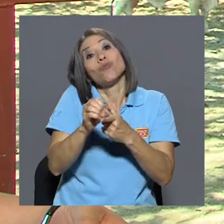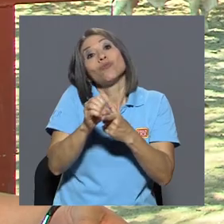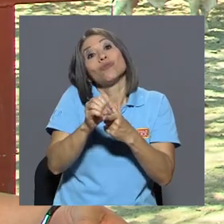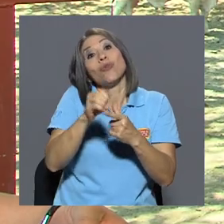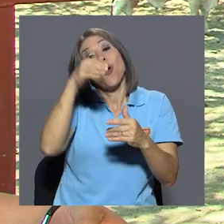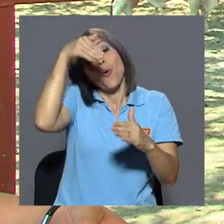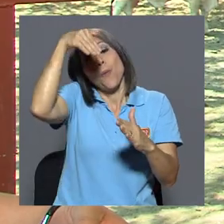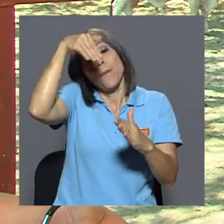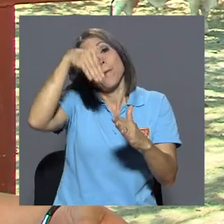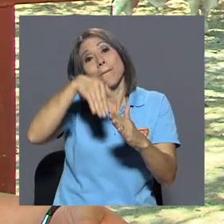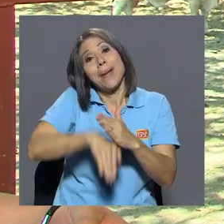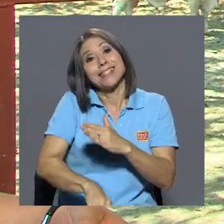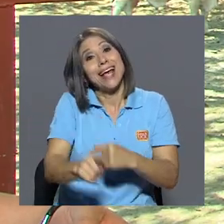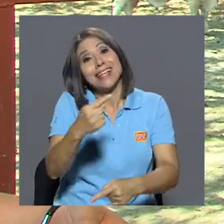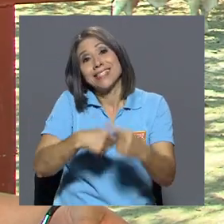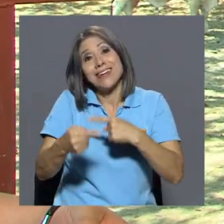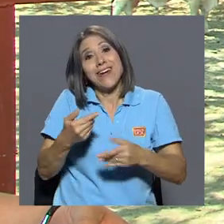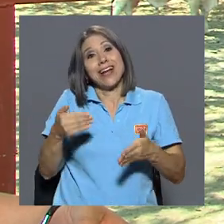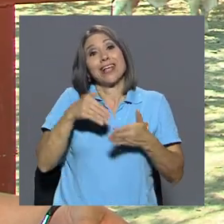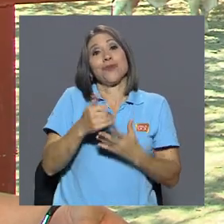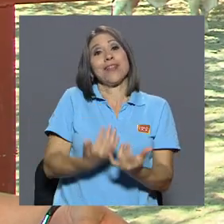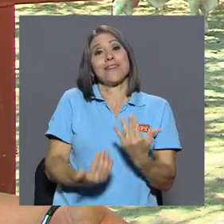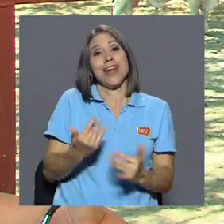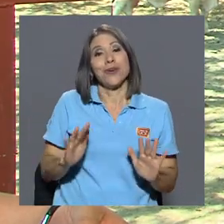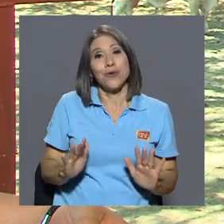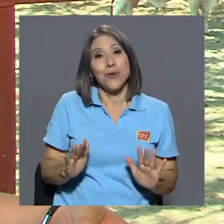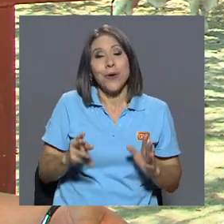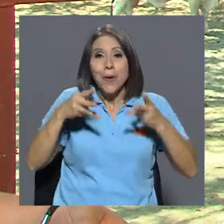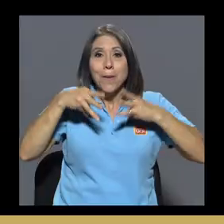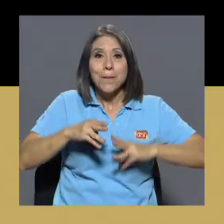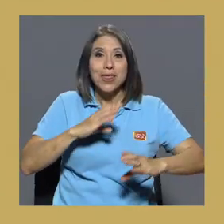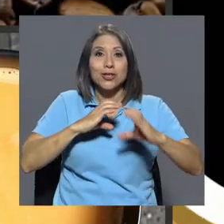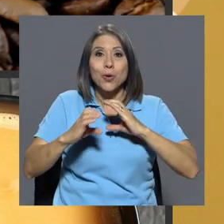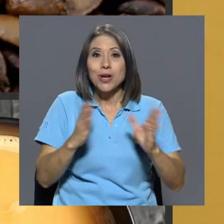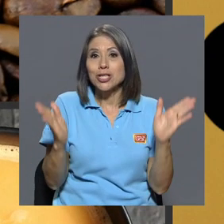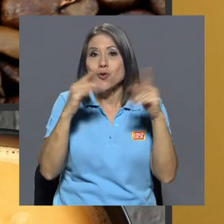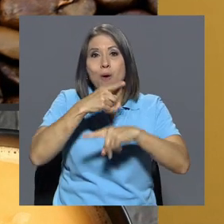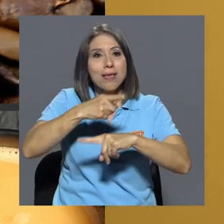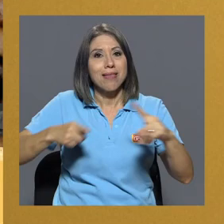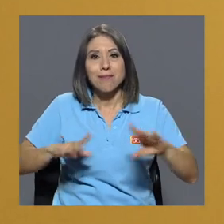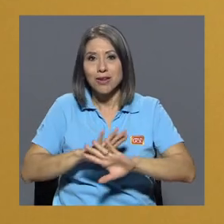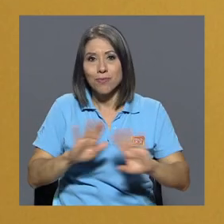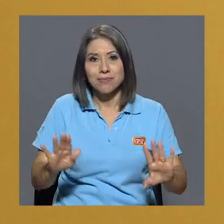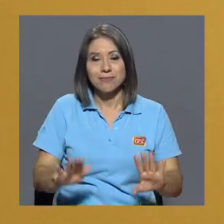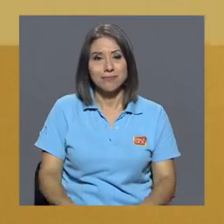infierno. En los medios de comunicación no hay término medio.